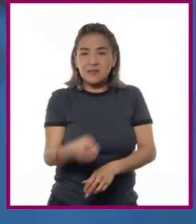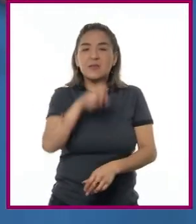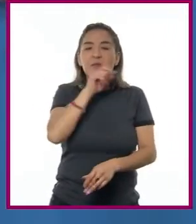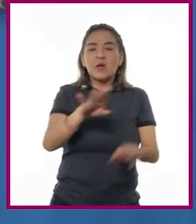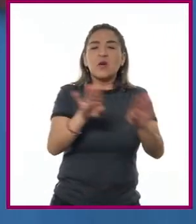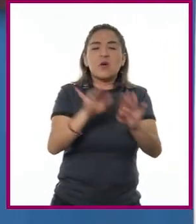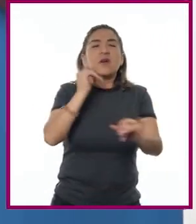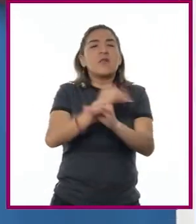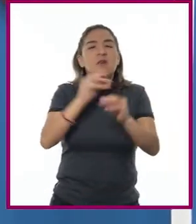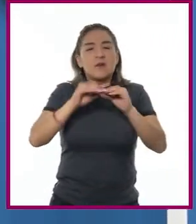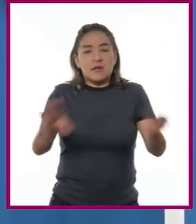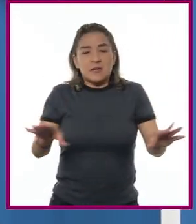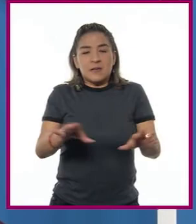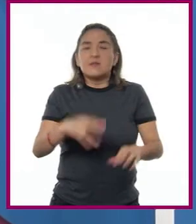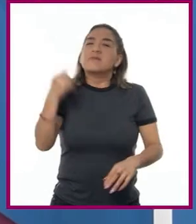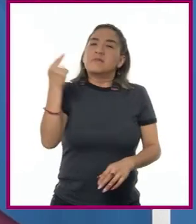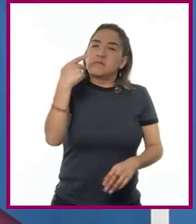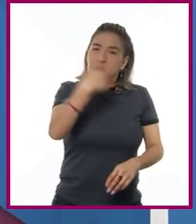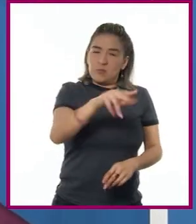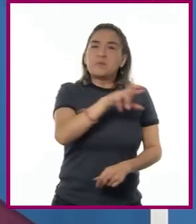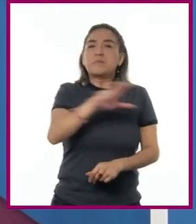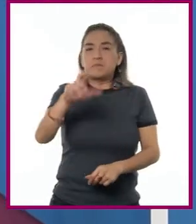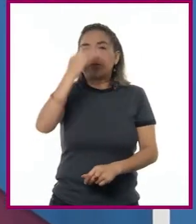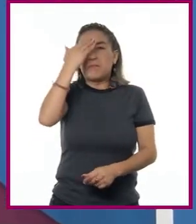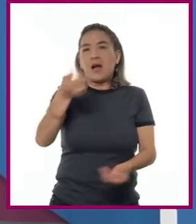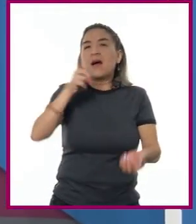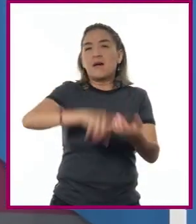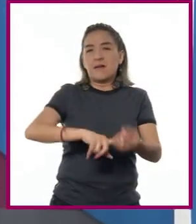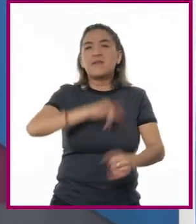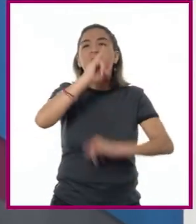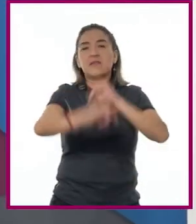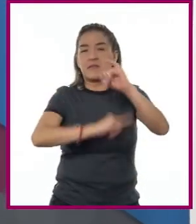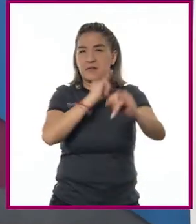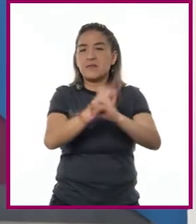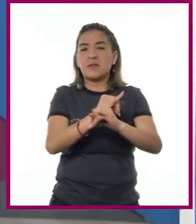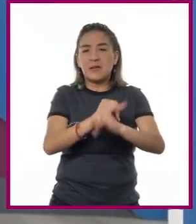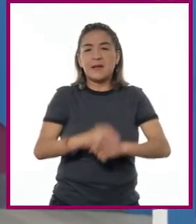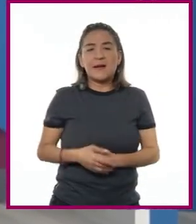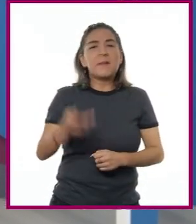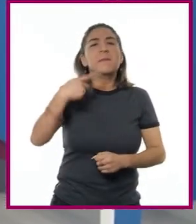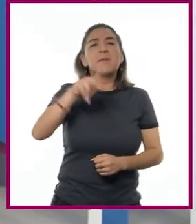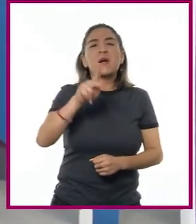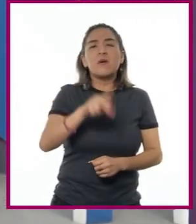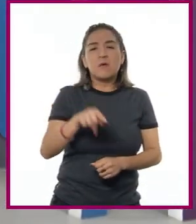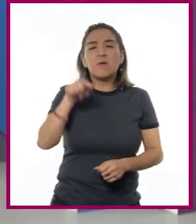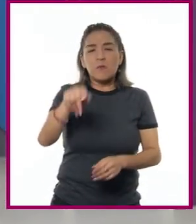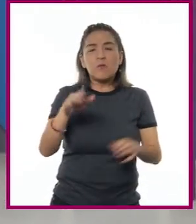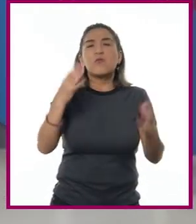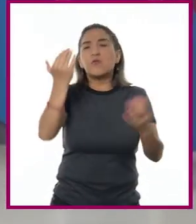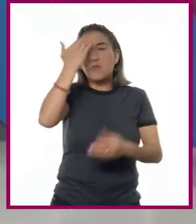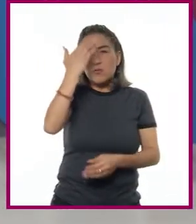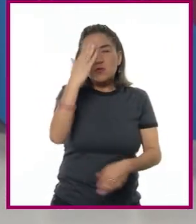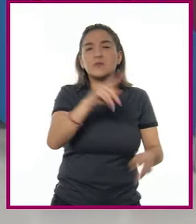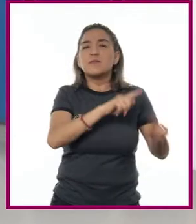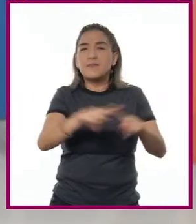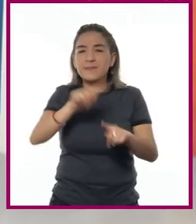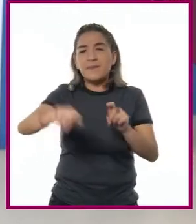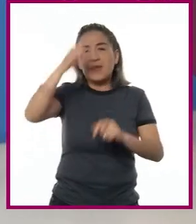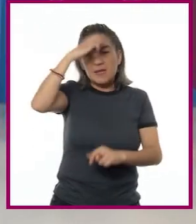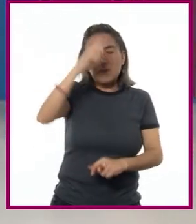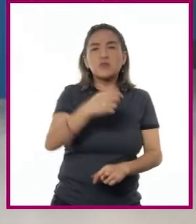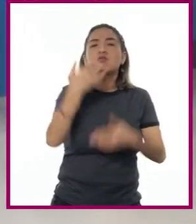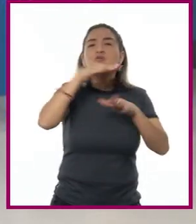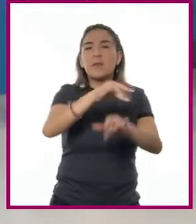acceso a la información es reconocido a nivel internacional. Pero antes de conocer algunas experiencias de acceso a